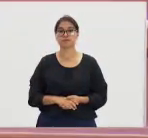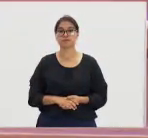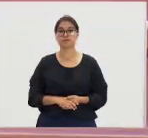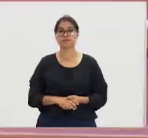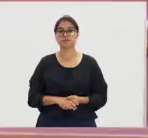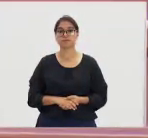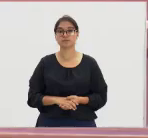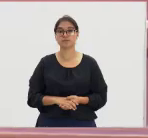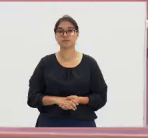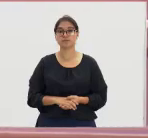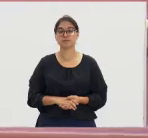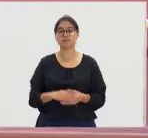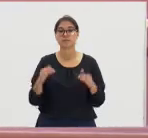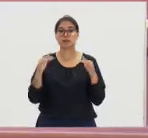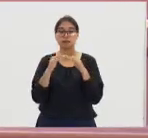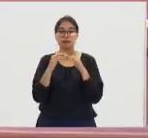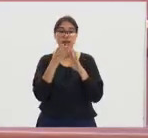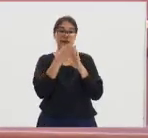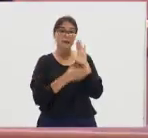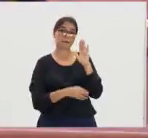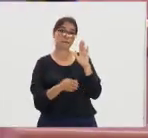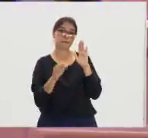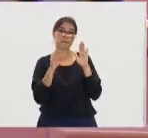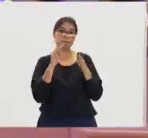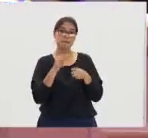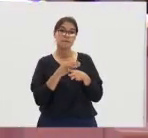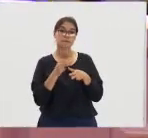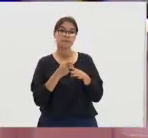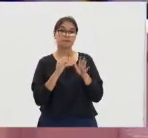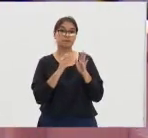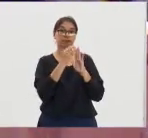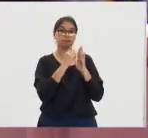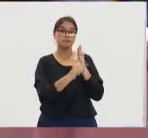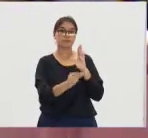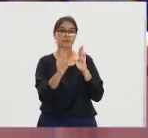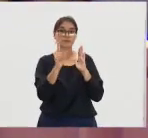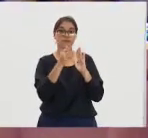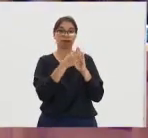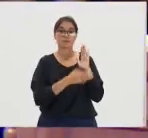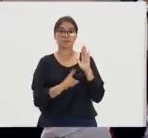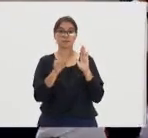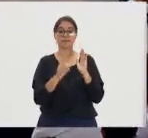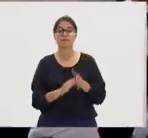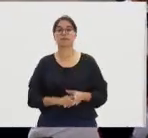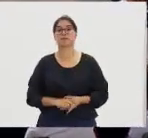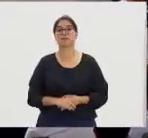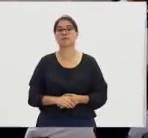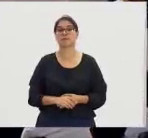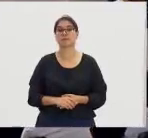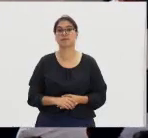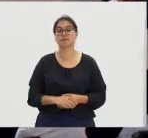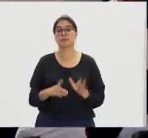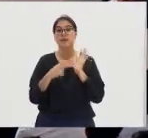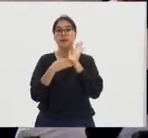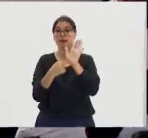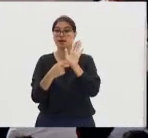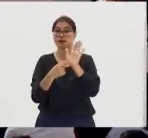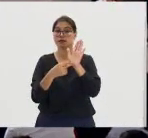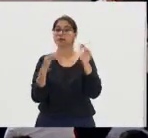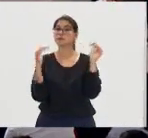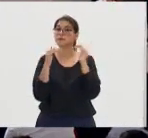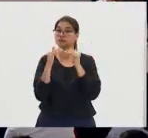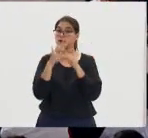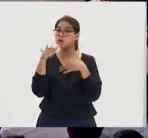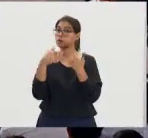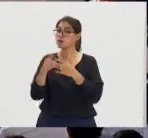Evangelio que habla de la genealogía de Cristo. Habla de que todo lo que había prometido es el Mesías encarnado. Nos lleva a través del Antiguo Testamento y nos garantiza que las